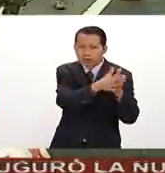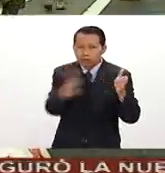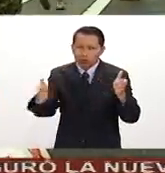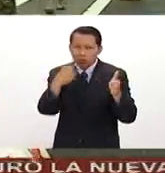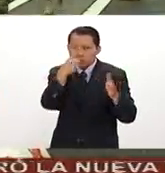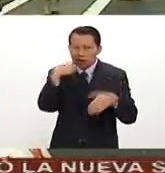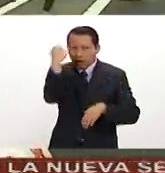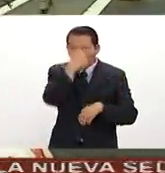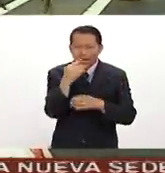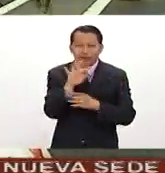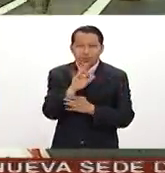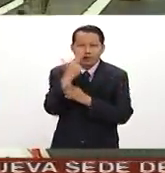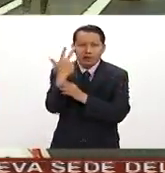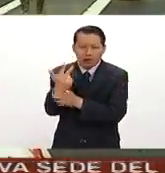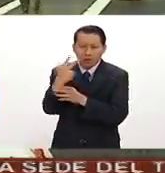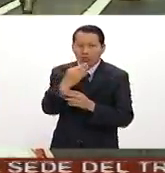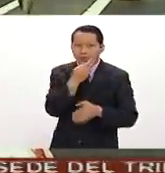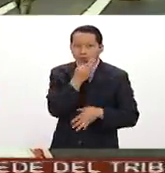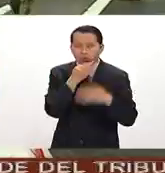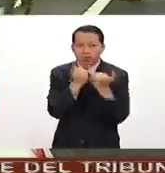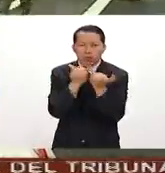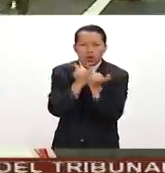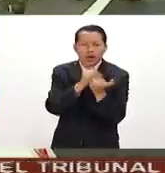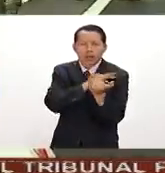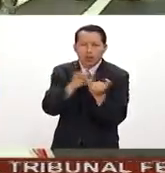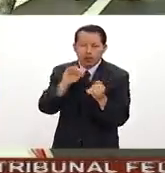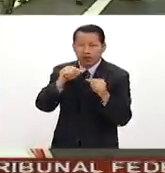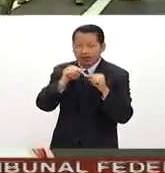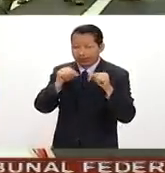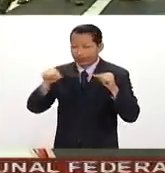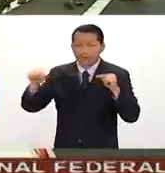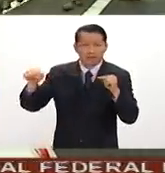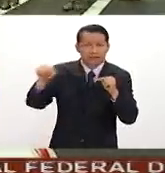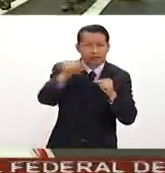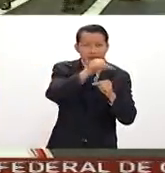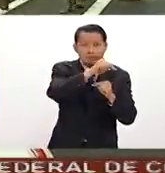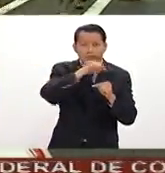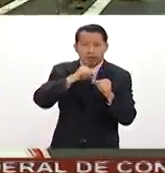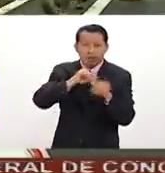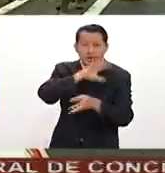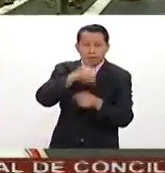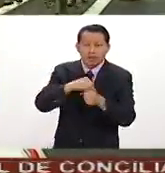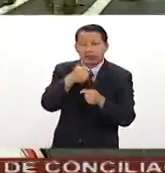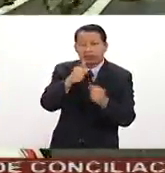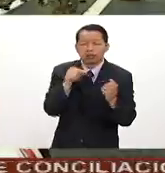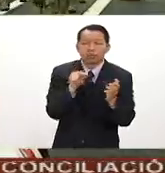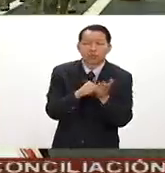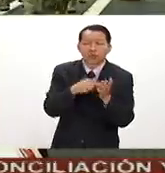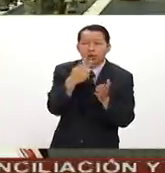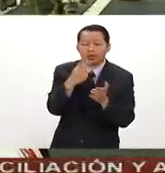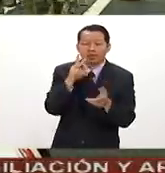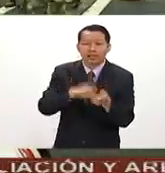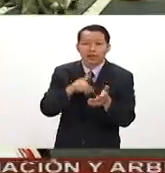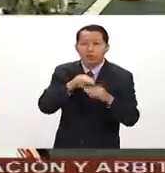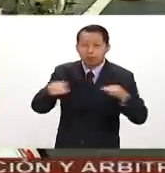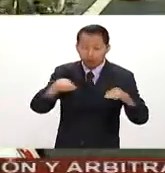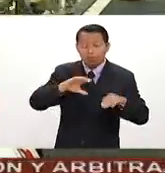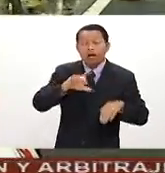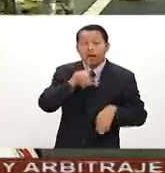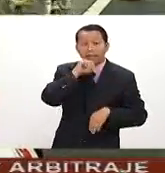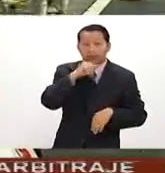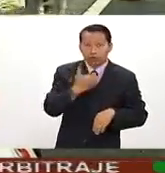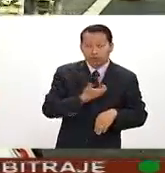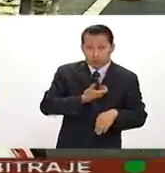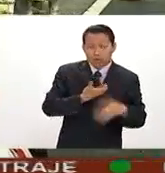hora 58 minutos y se recorran aproximadamente 6.3 kilómetros partiendo del Zócalo de la Ciudad de